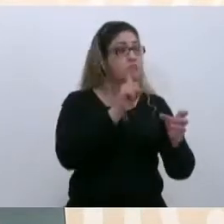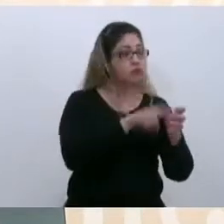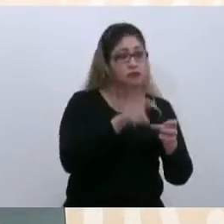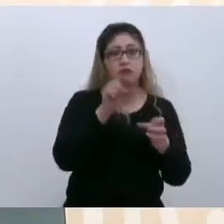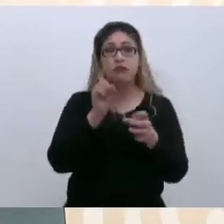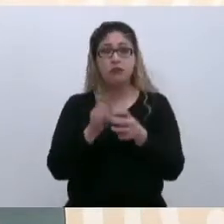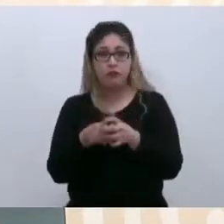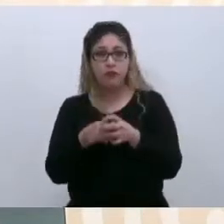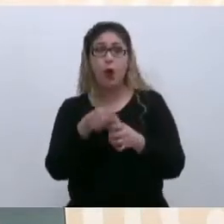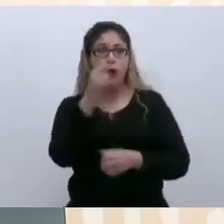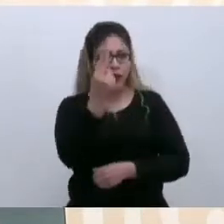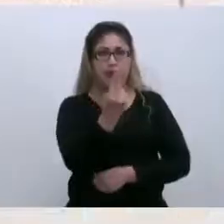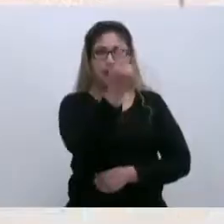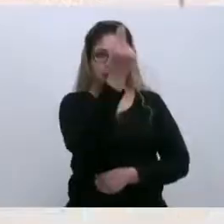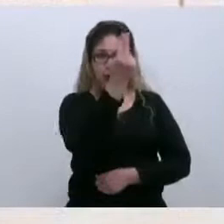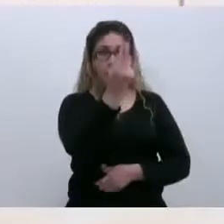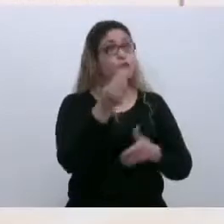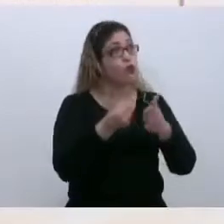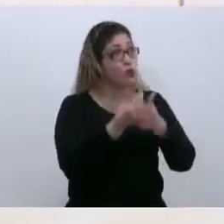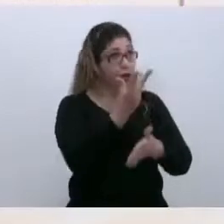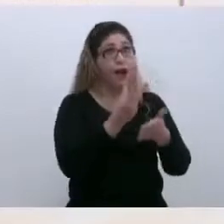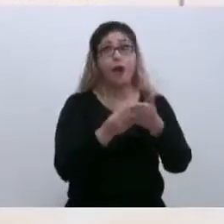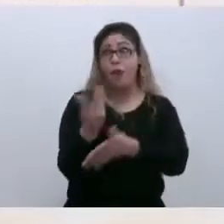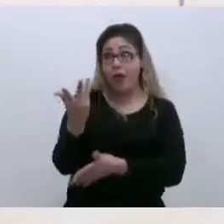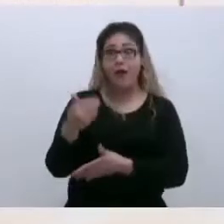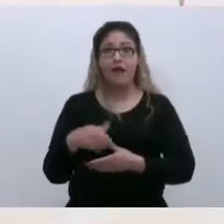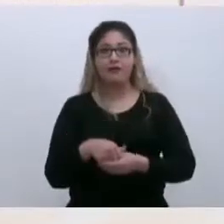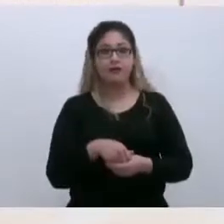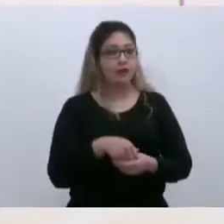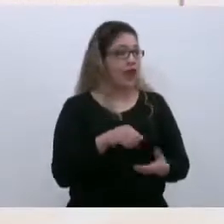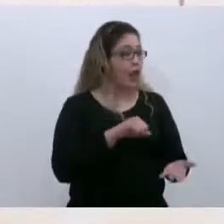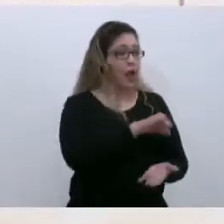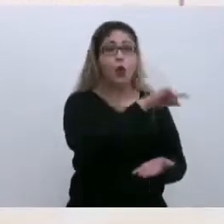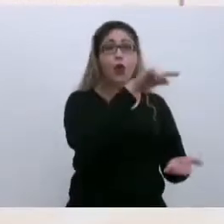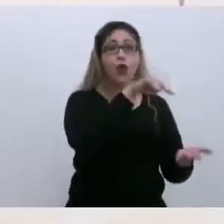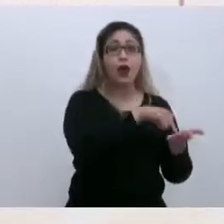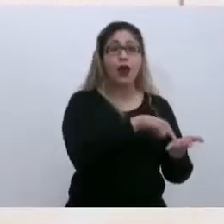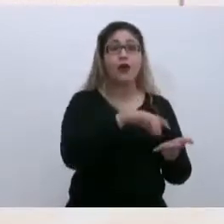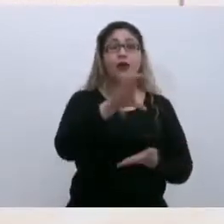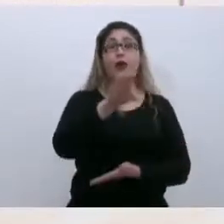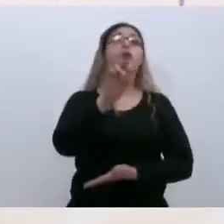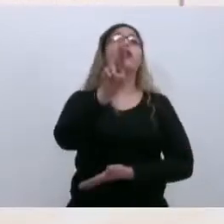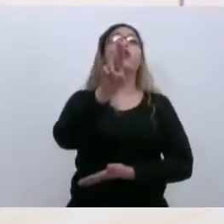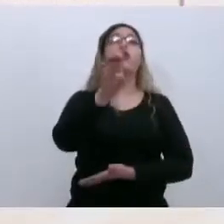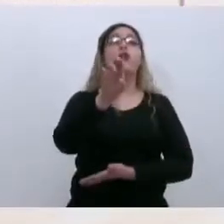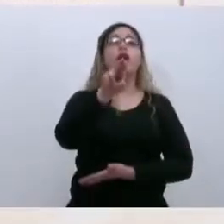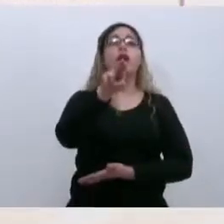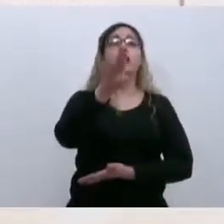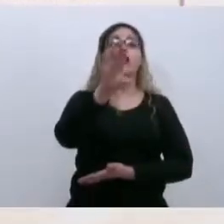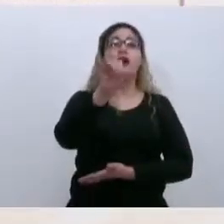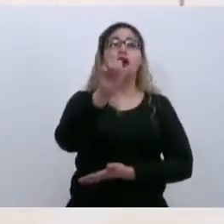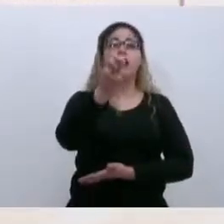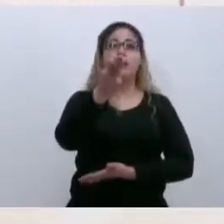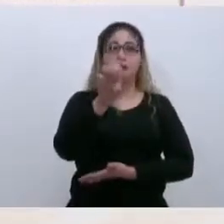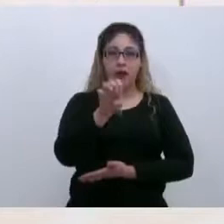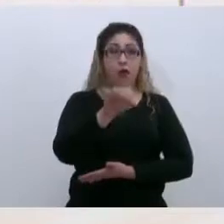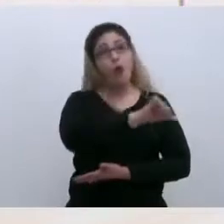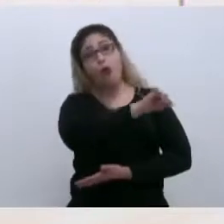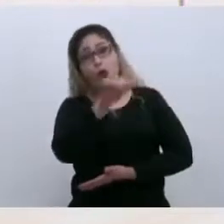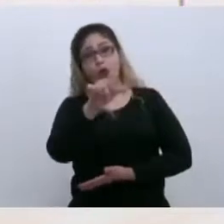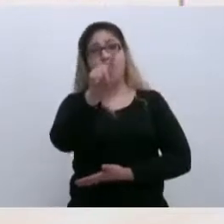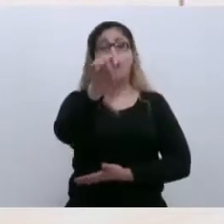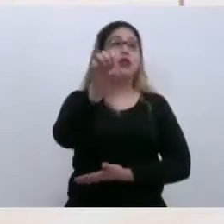universidades nuevas en Durango, en Cuencamé y en Tepehuanes. Dos nuevas universidades